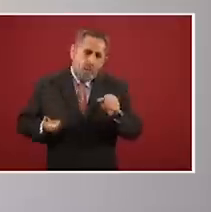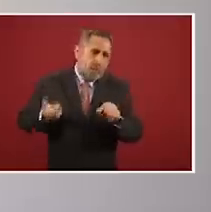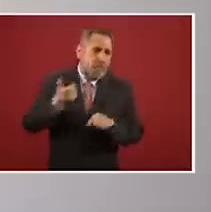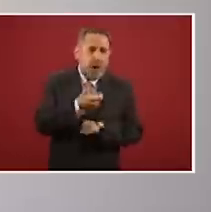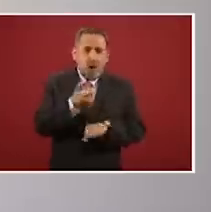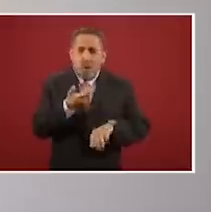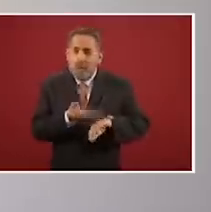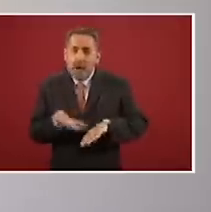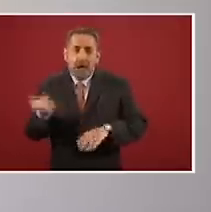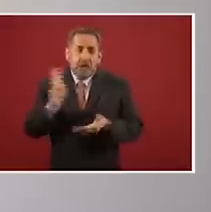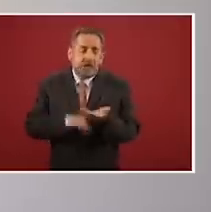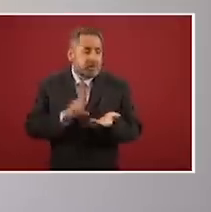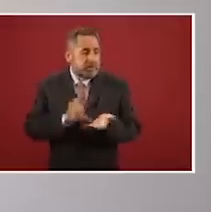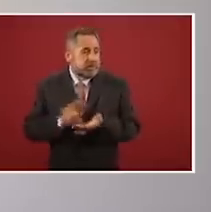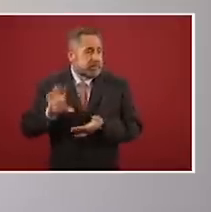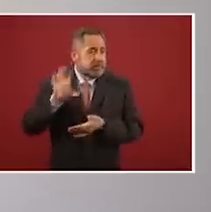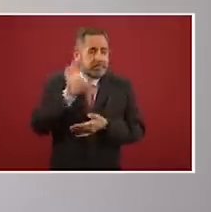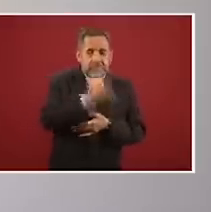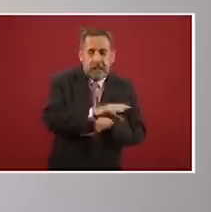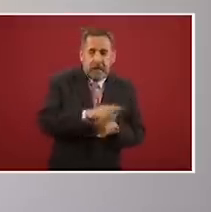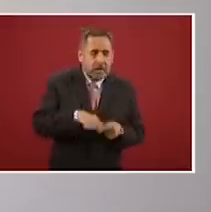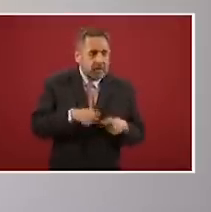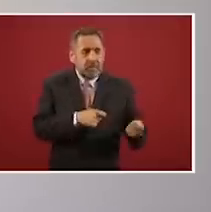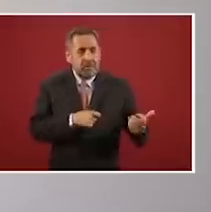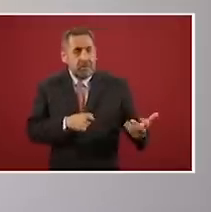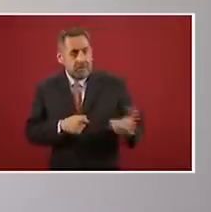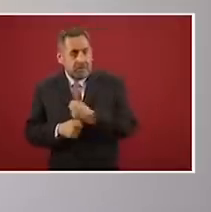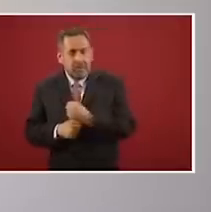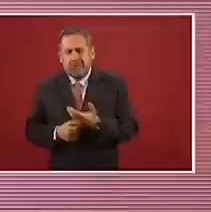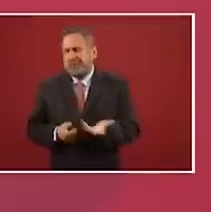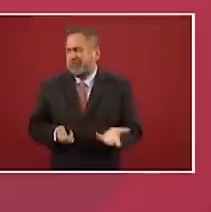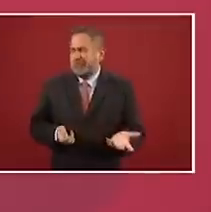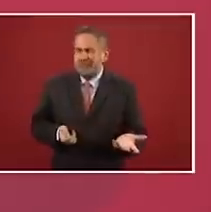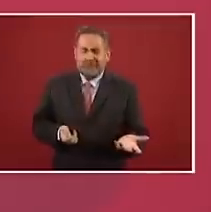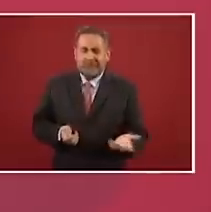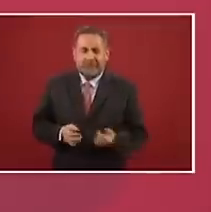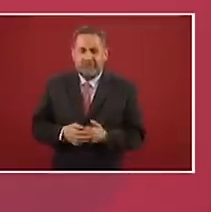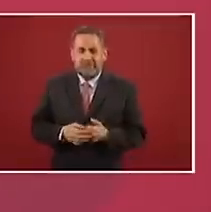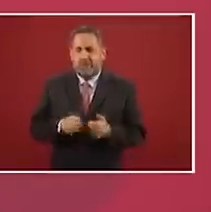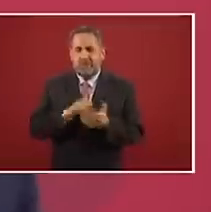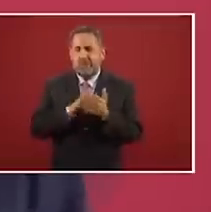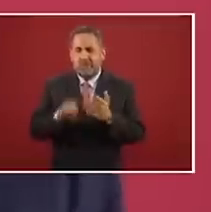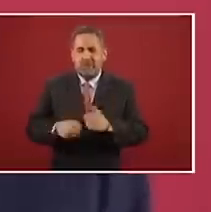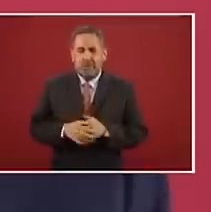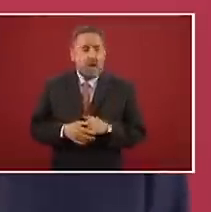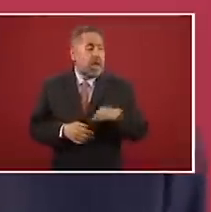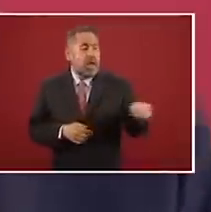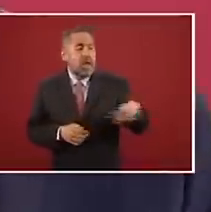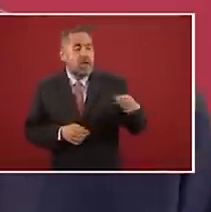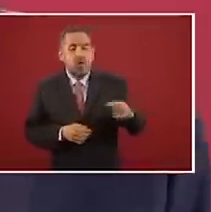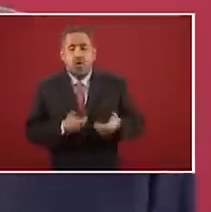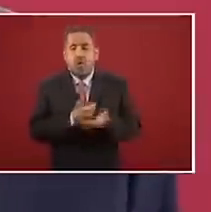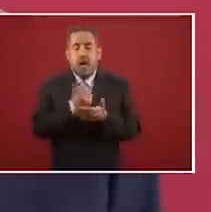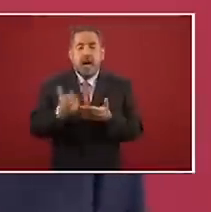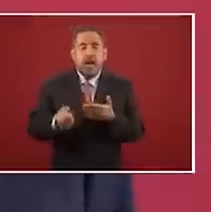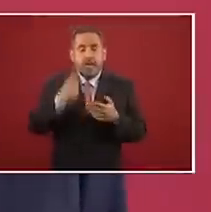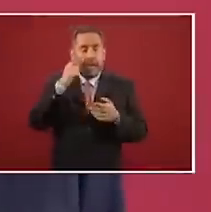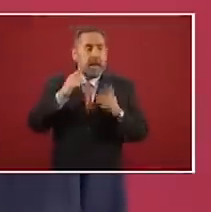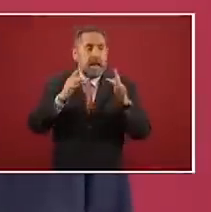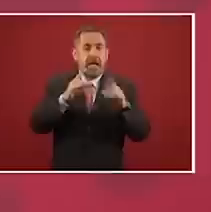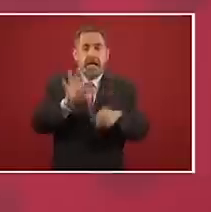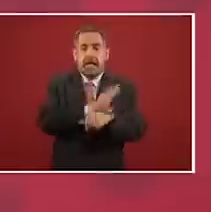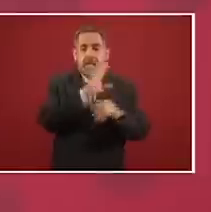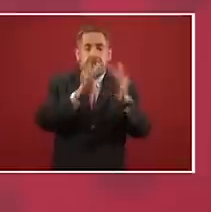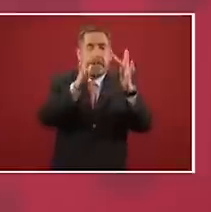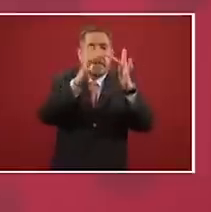energía, se les da un subsidio. Por ejemplo, no pagan nada por la transmisión de